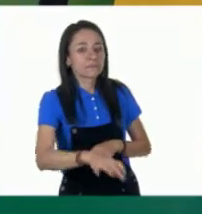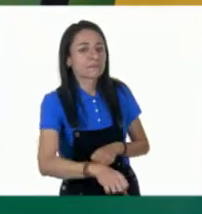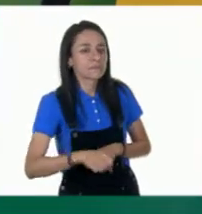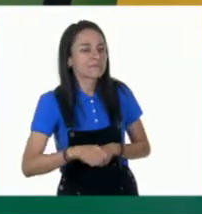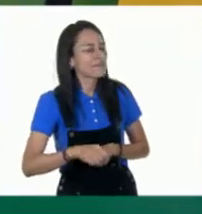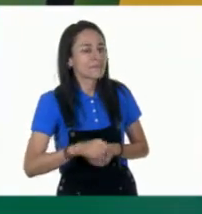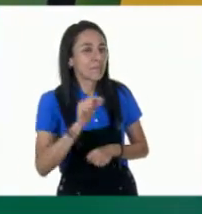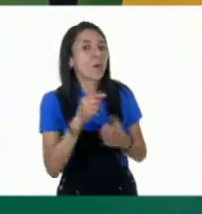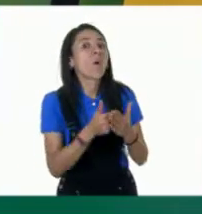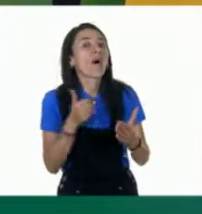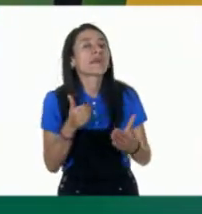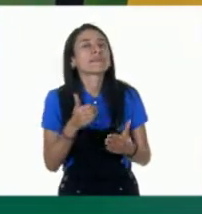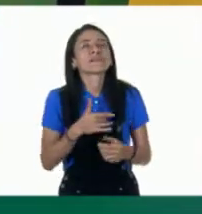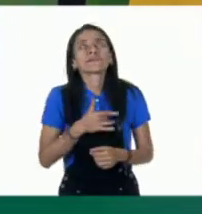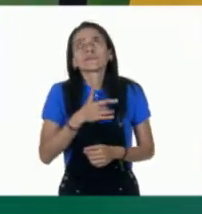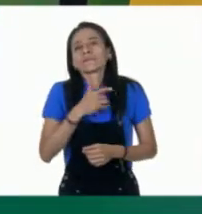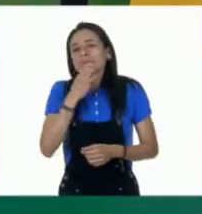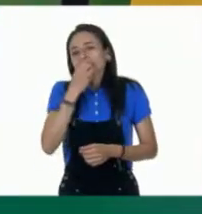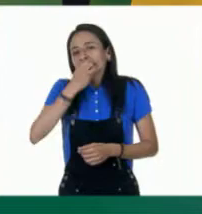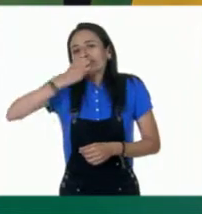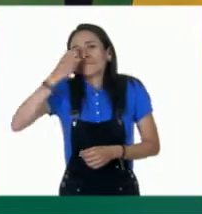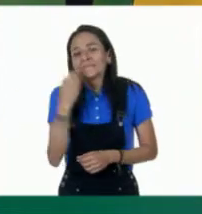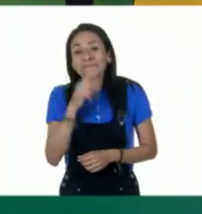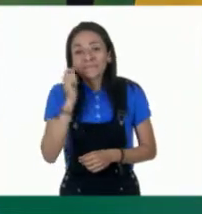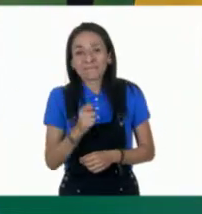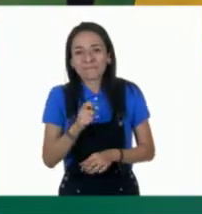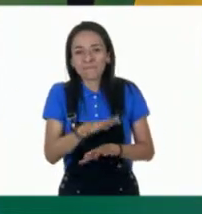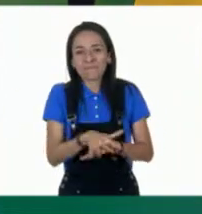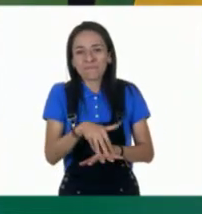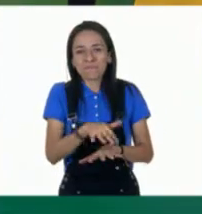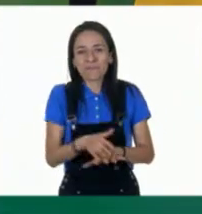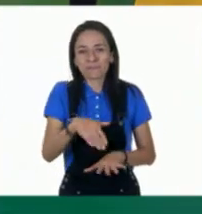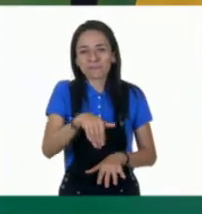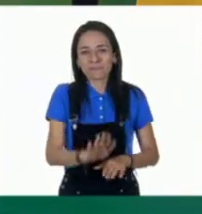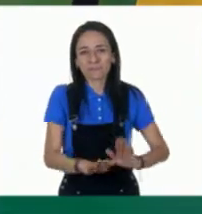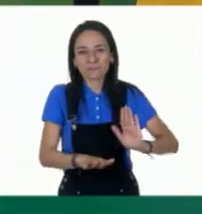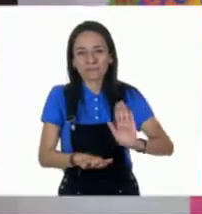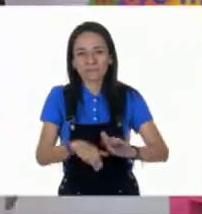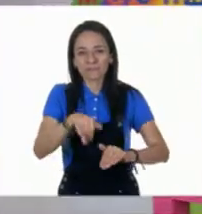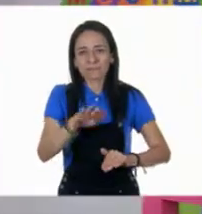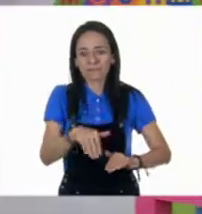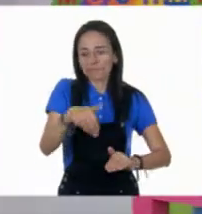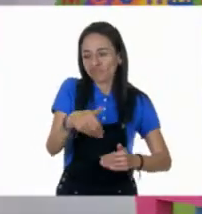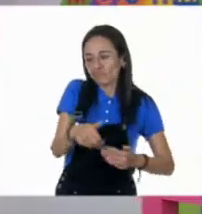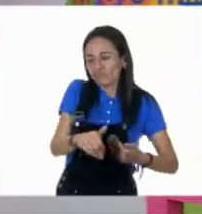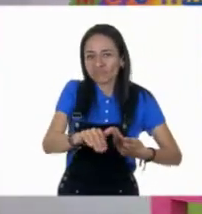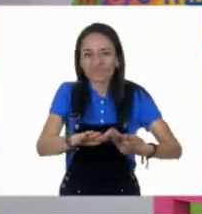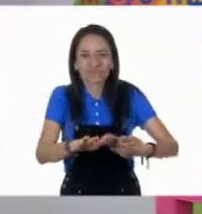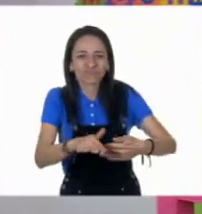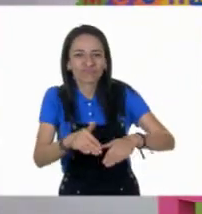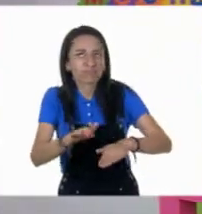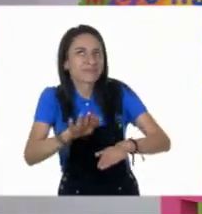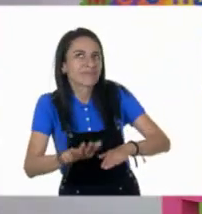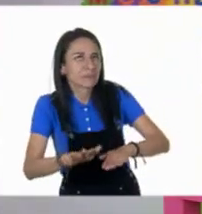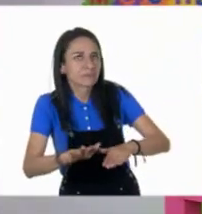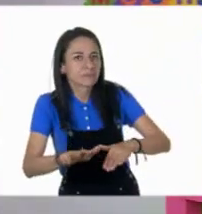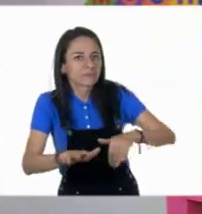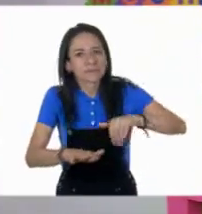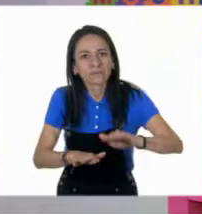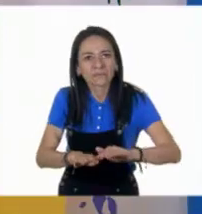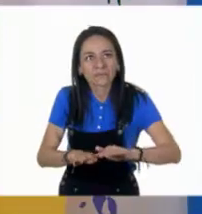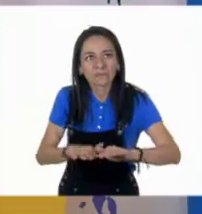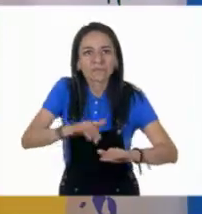hojas secas. ¡Ah! A mí me encanta cómo se siente y se escucha. El sonido es muy